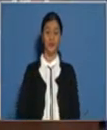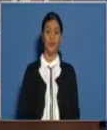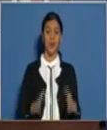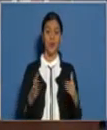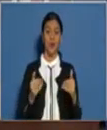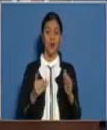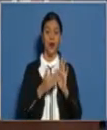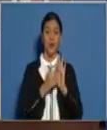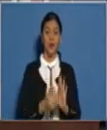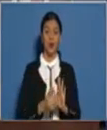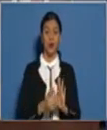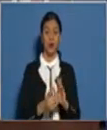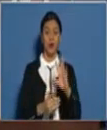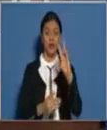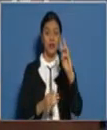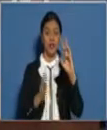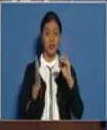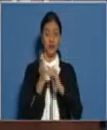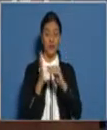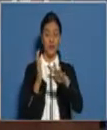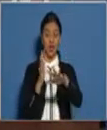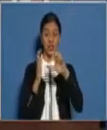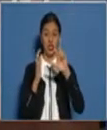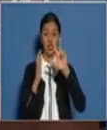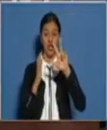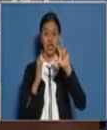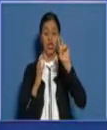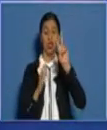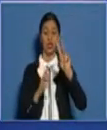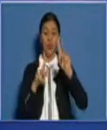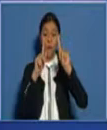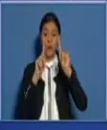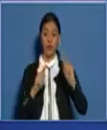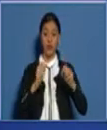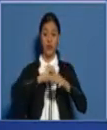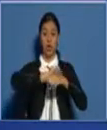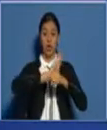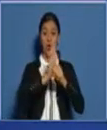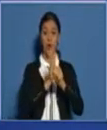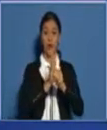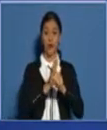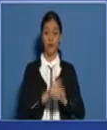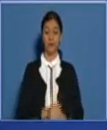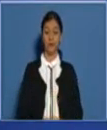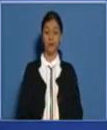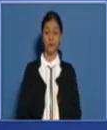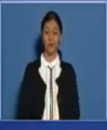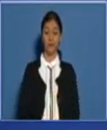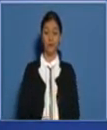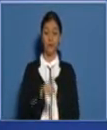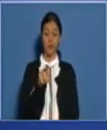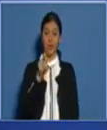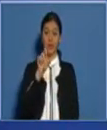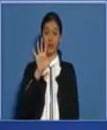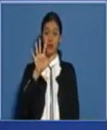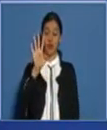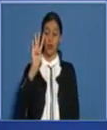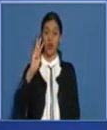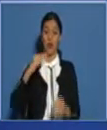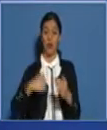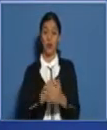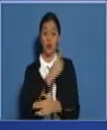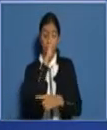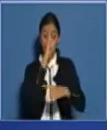Reporta a la fecha un total de 6.532 casos confirmados de coronavirus en Panamá, de los cuales 154 son